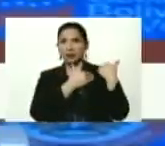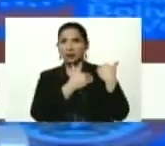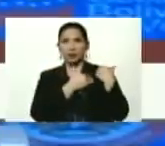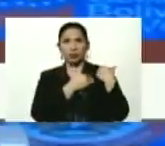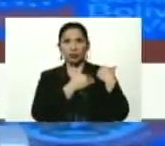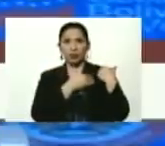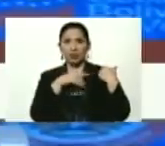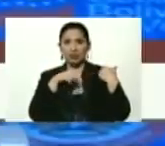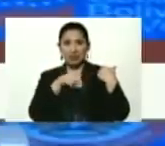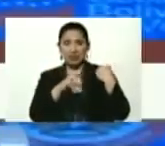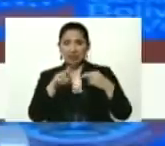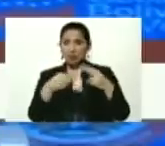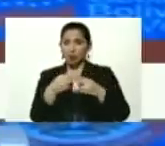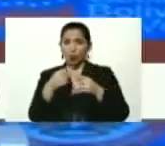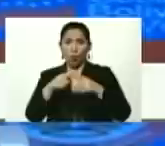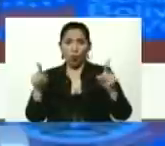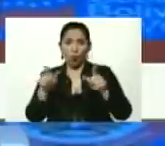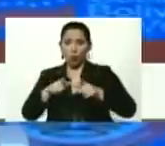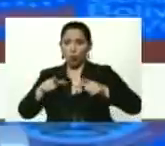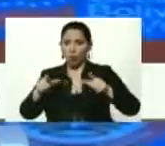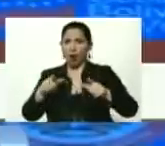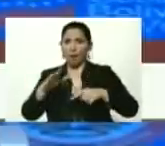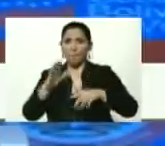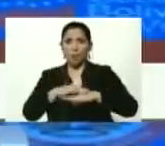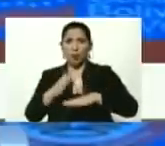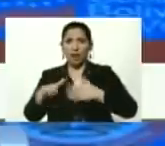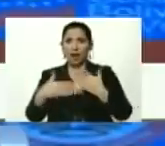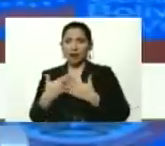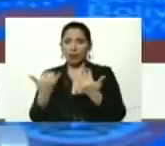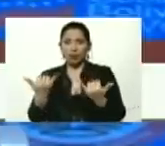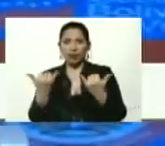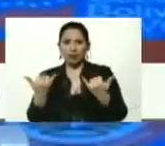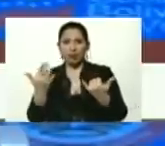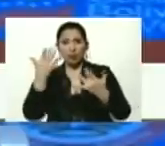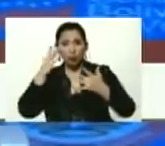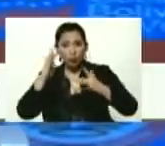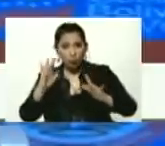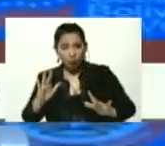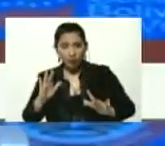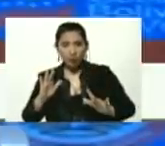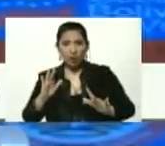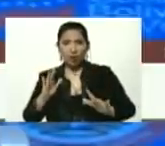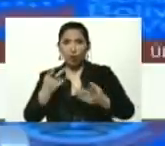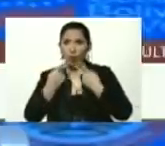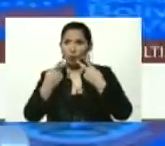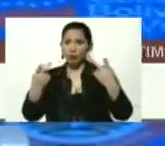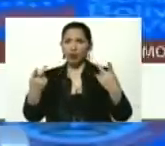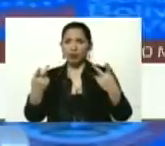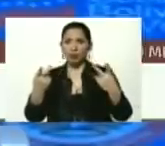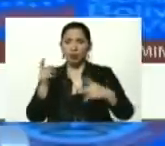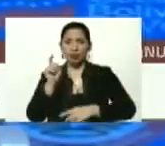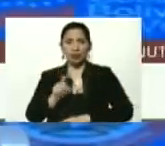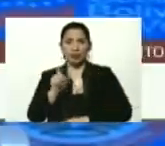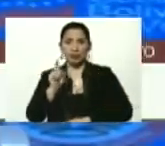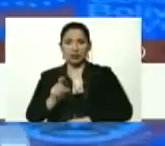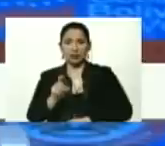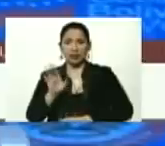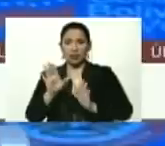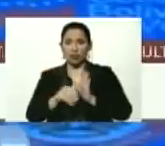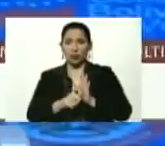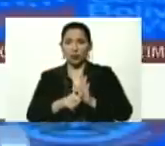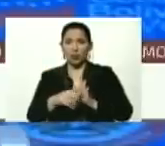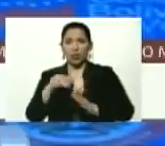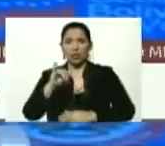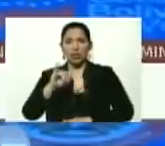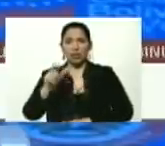allí ni en ningún lado, porque hasta ahora la supuesta comunicación que refiere el usurpador Ignacio